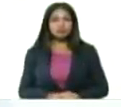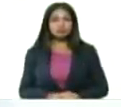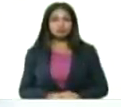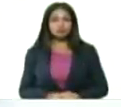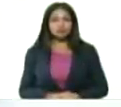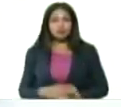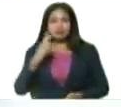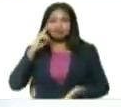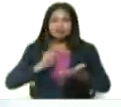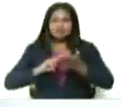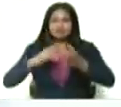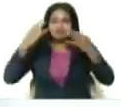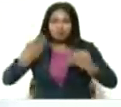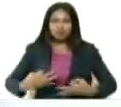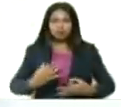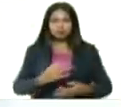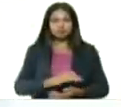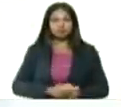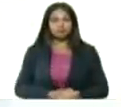De verdad verdadita.